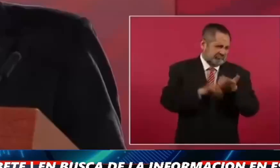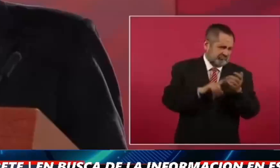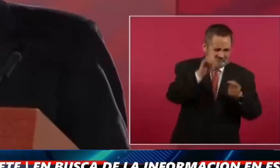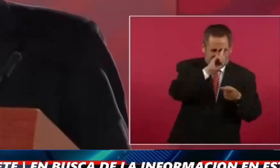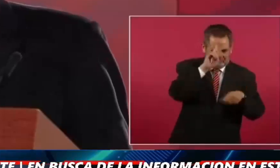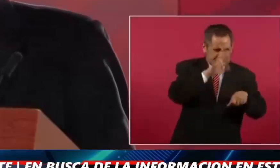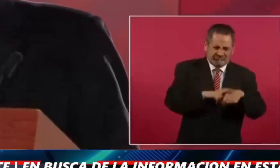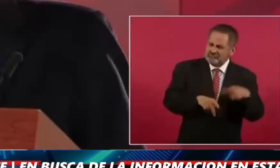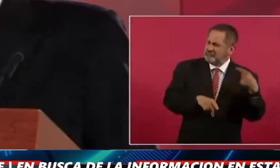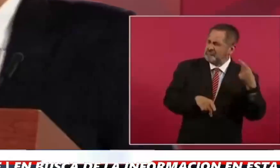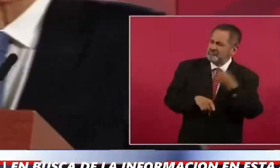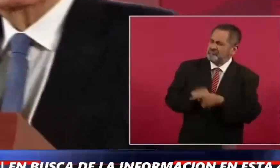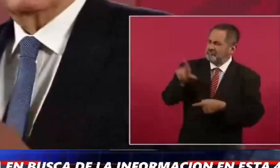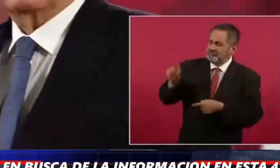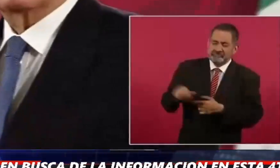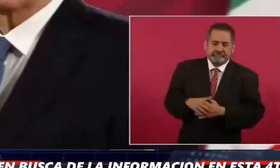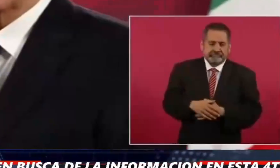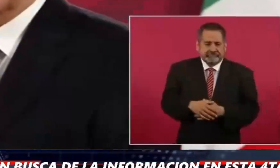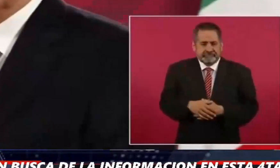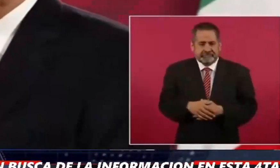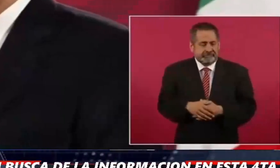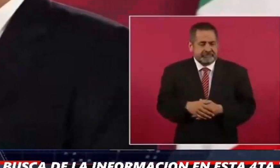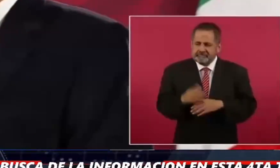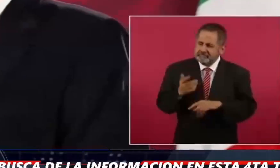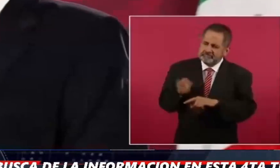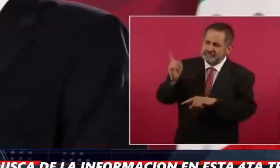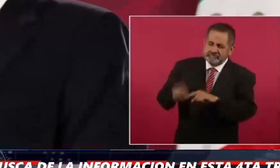a que me iban a descontar